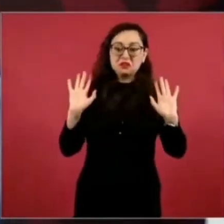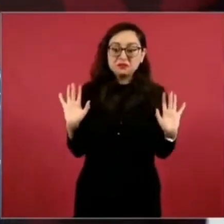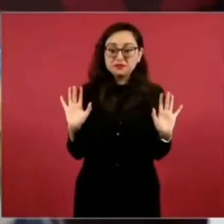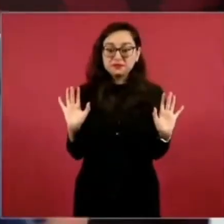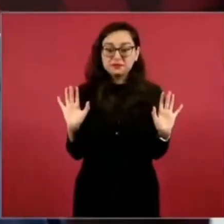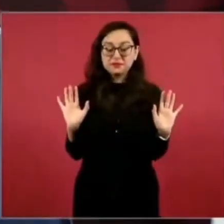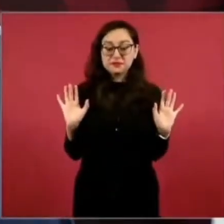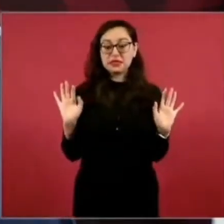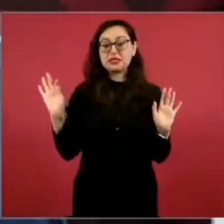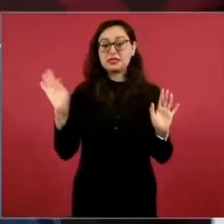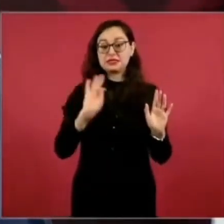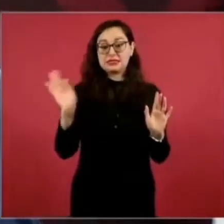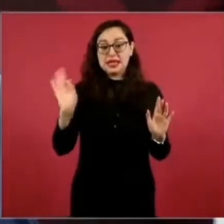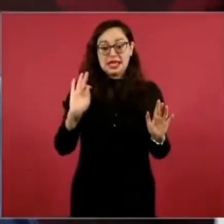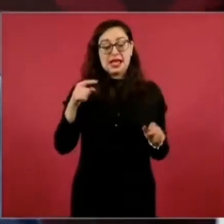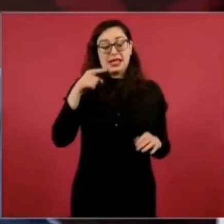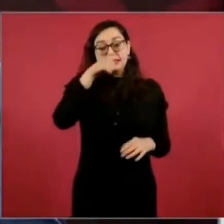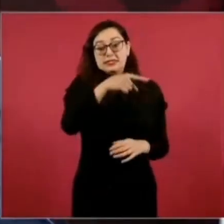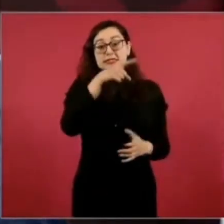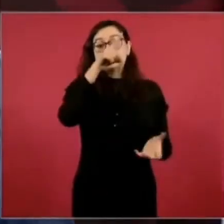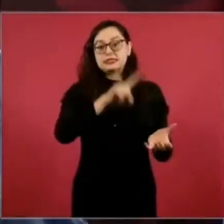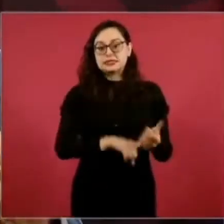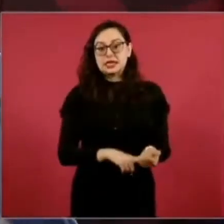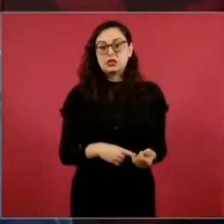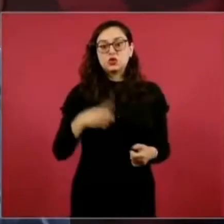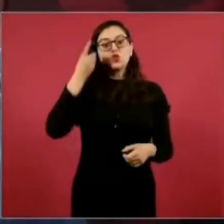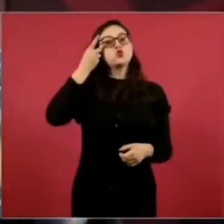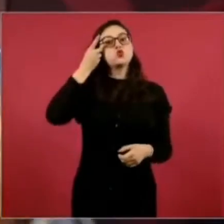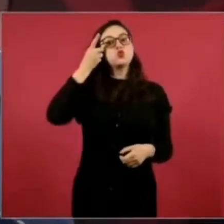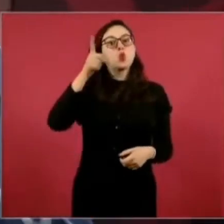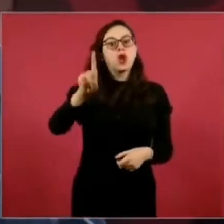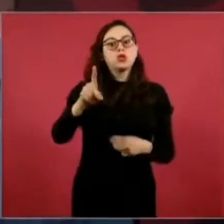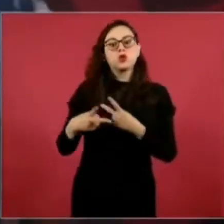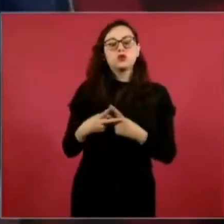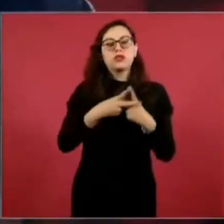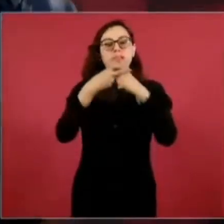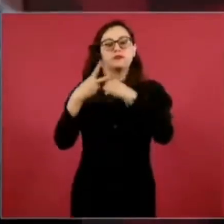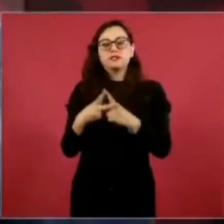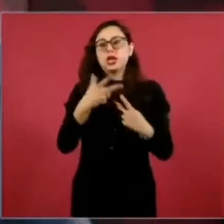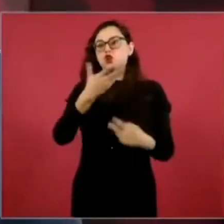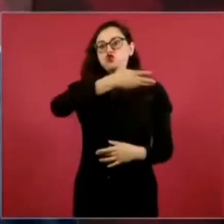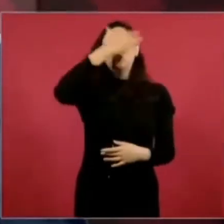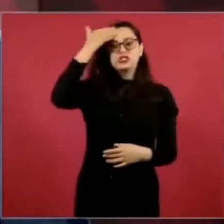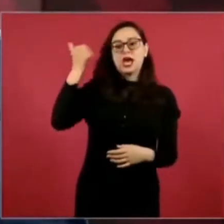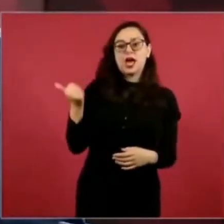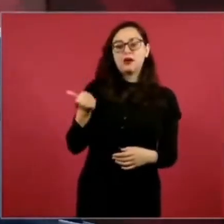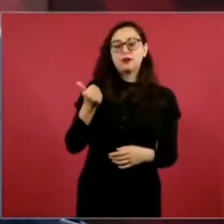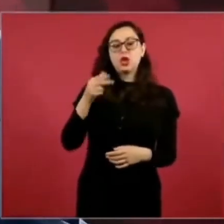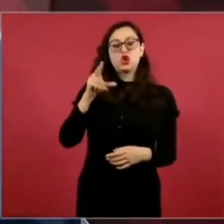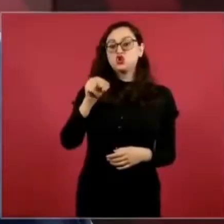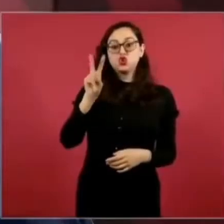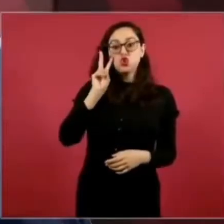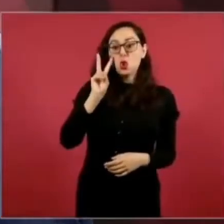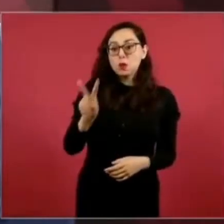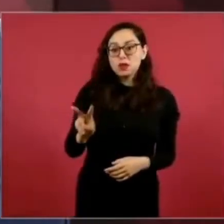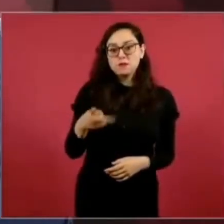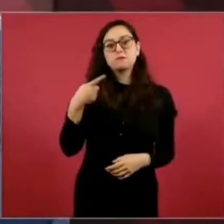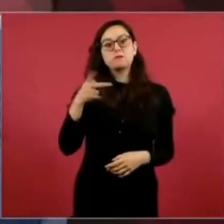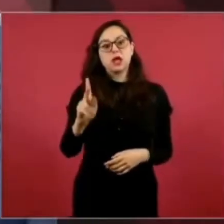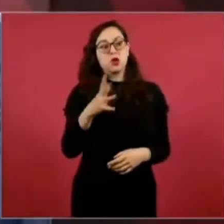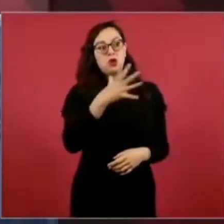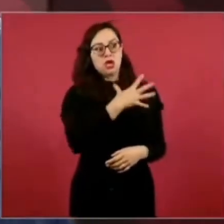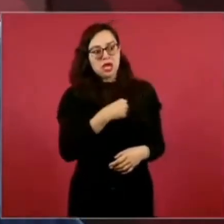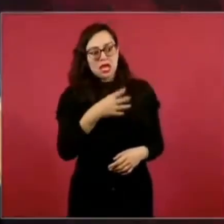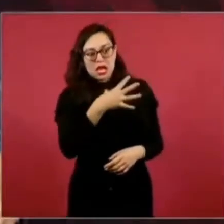qué porque tiene hijas tiene hijos tiene nietos no sé si tenga nietos